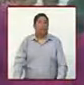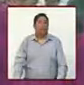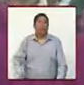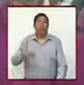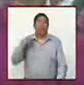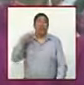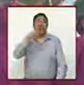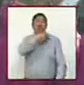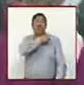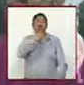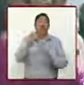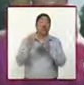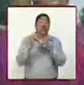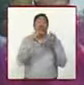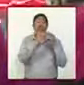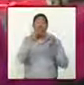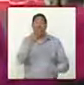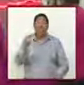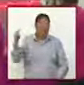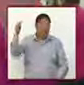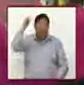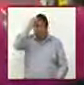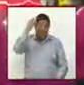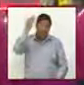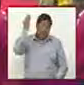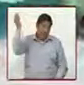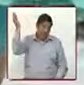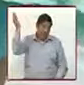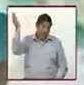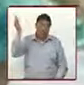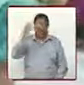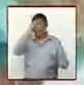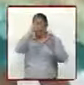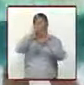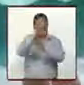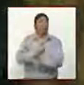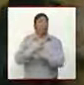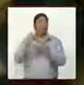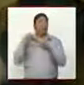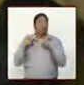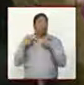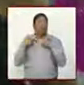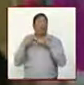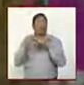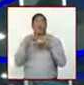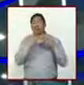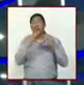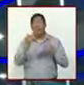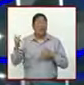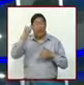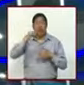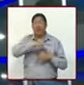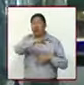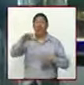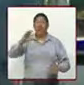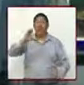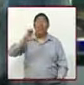Estamos en la ciudad reflejando estas tradiciones y costumbres que tiene la ciudad más alta.